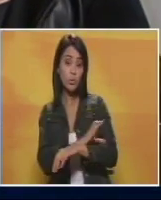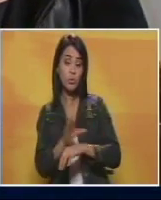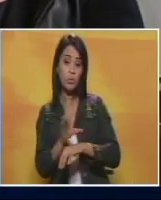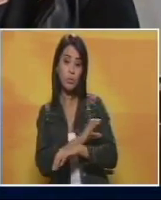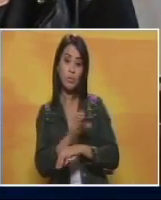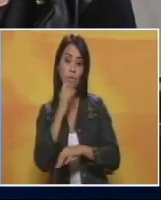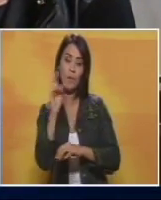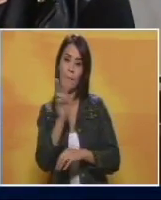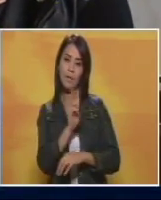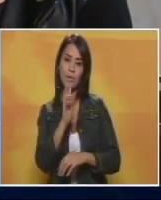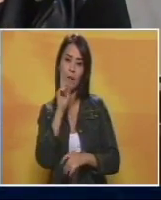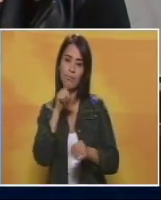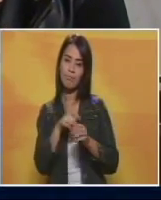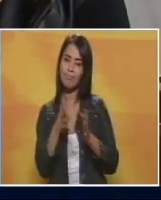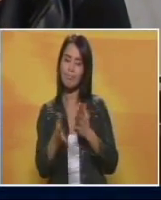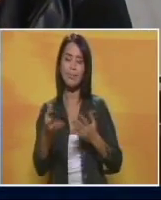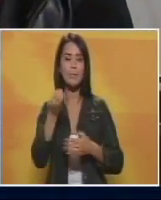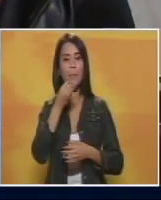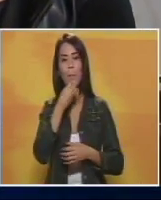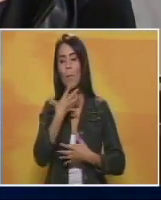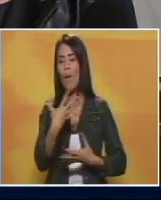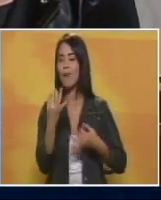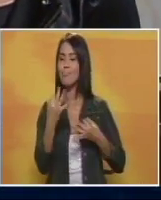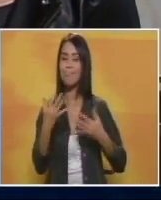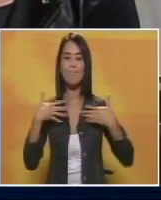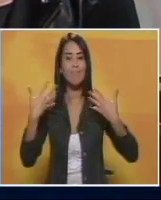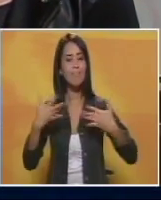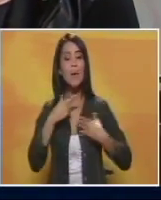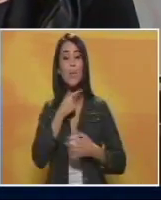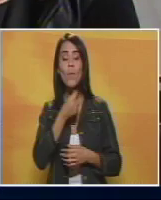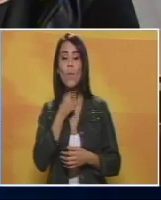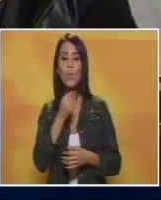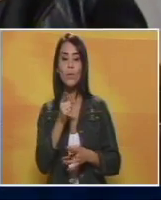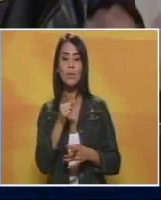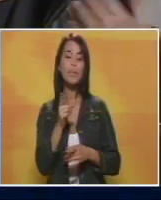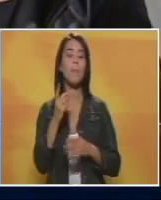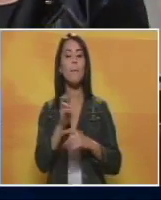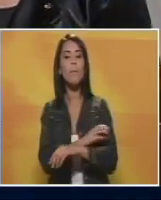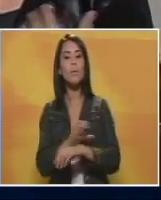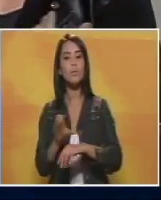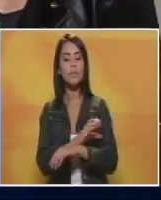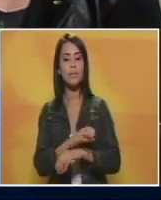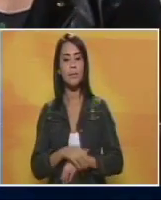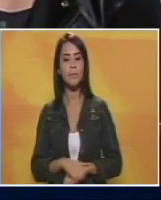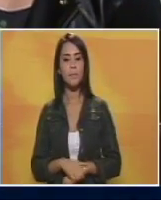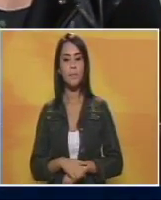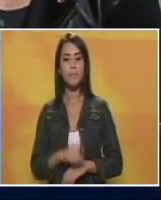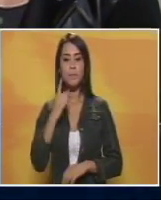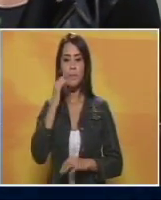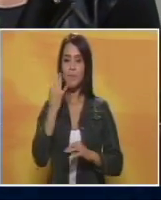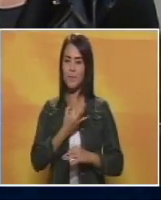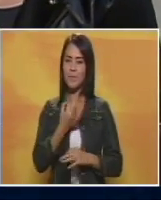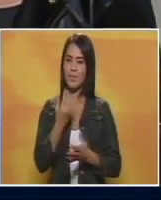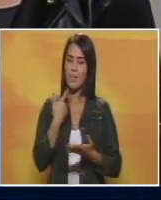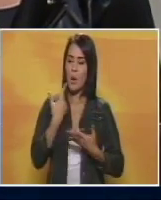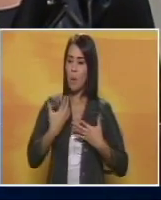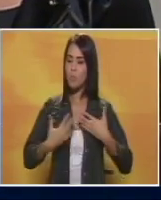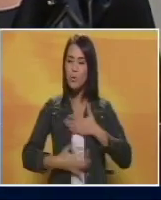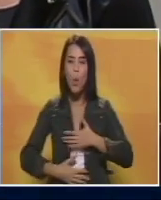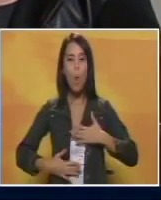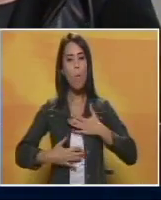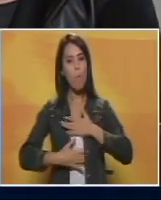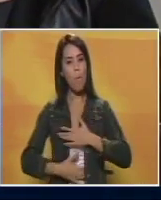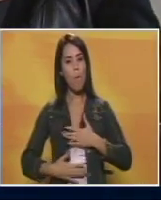incluida y me encanta el resultado porque siempre quise hacer música urbana, pero no había llegado a la canción que para mí me sintiera cómodo, para que yo me